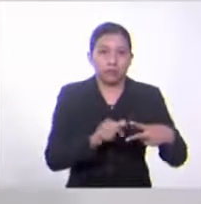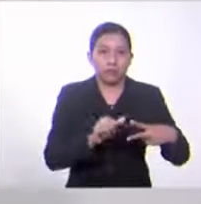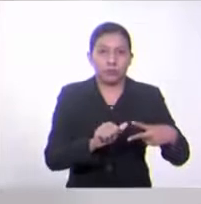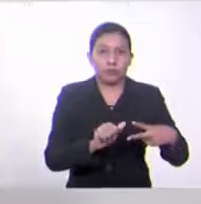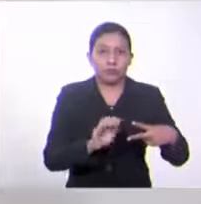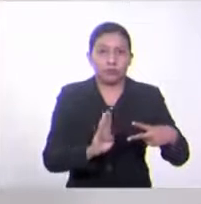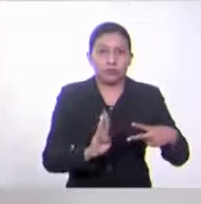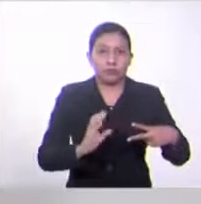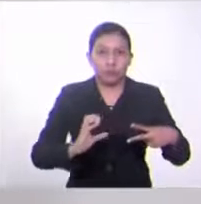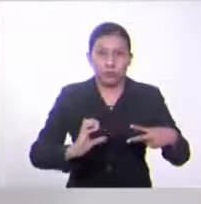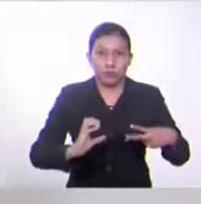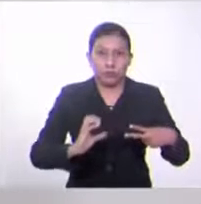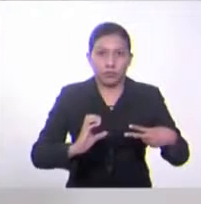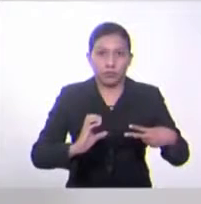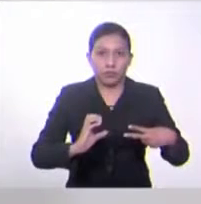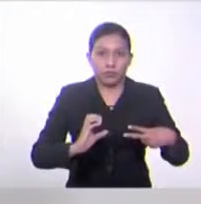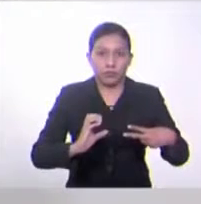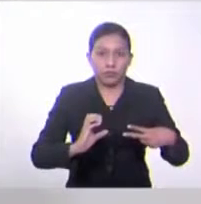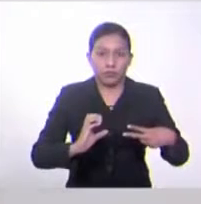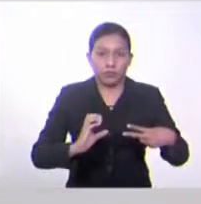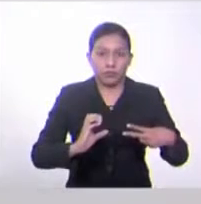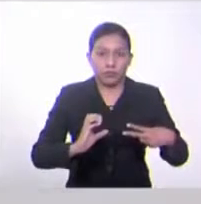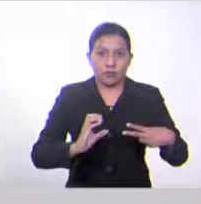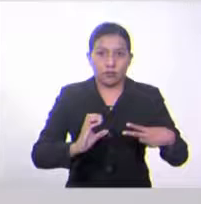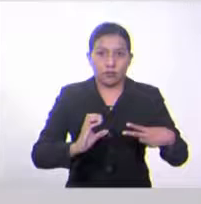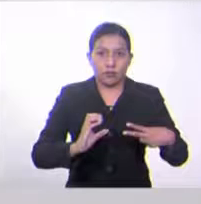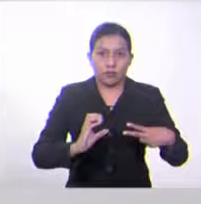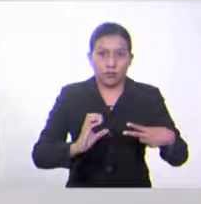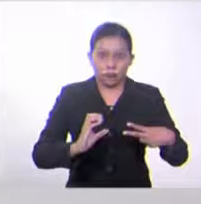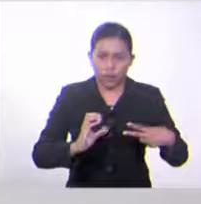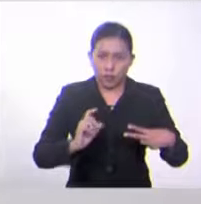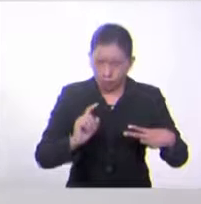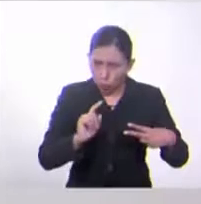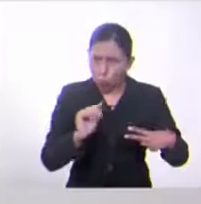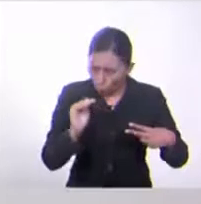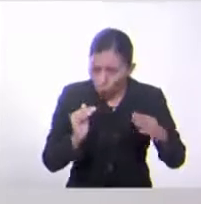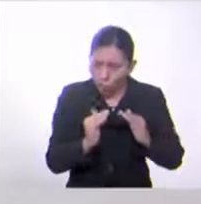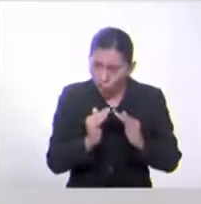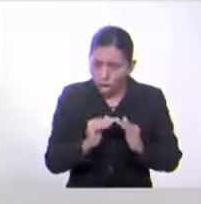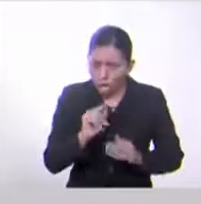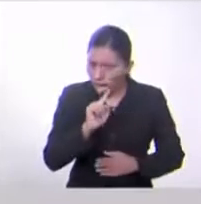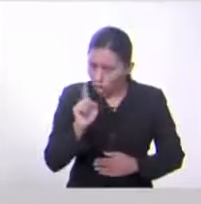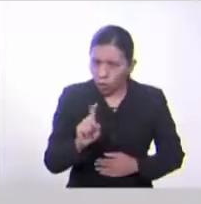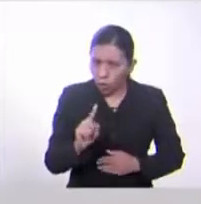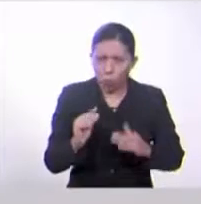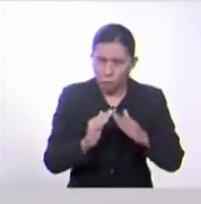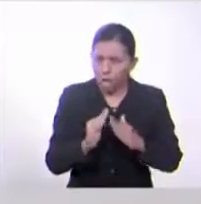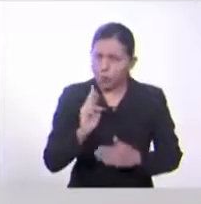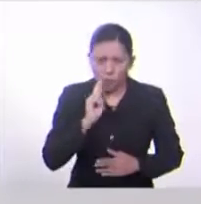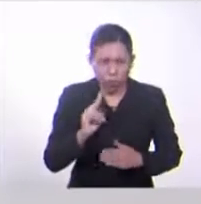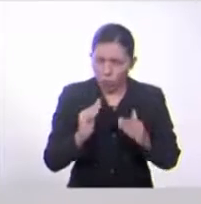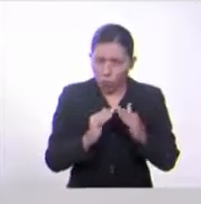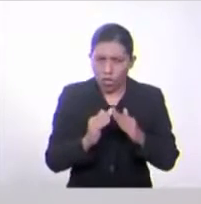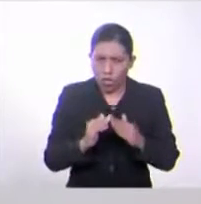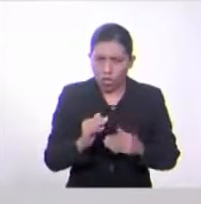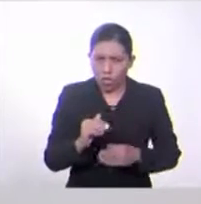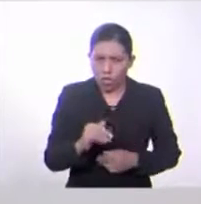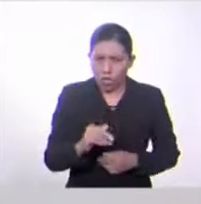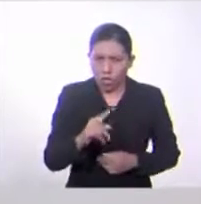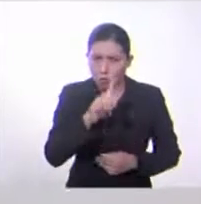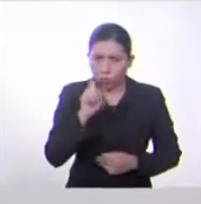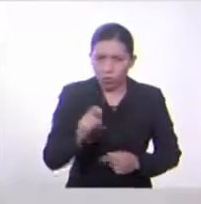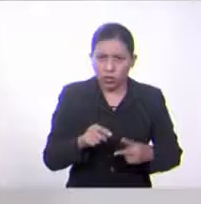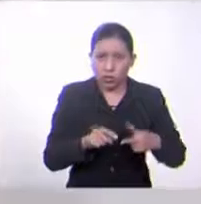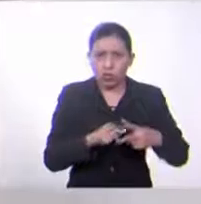es igual, le voy a poner aquí un signo de pregunta, al ángulo ACB, quiere